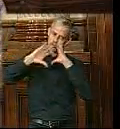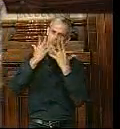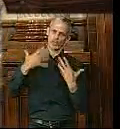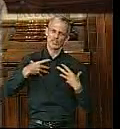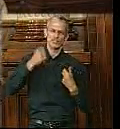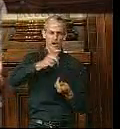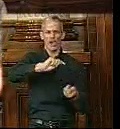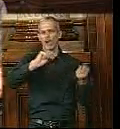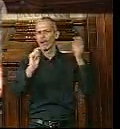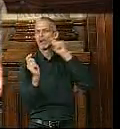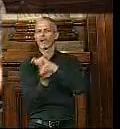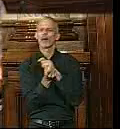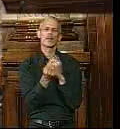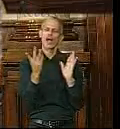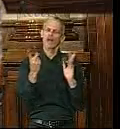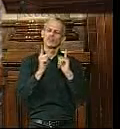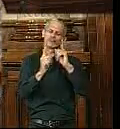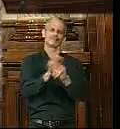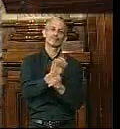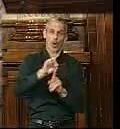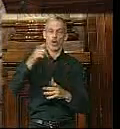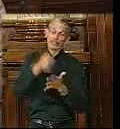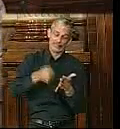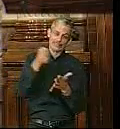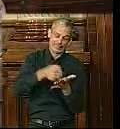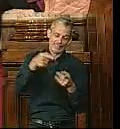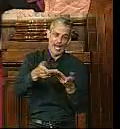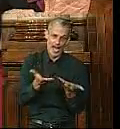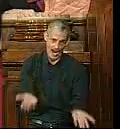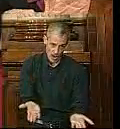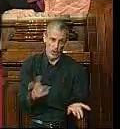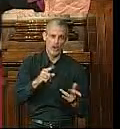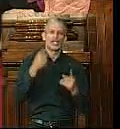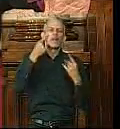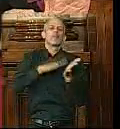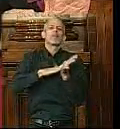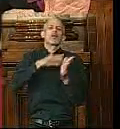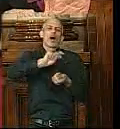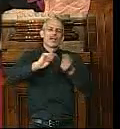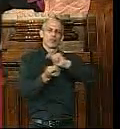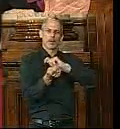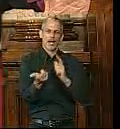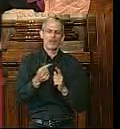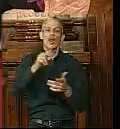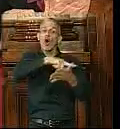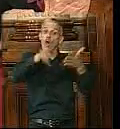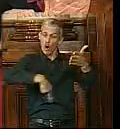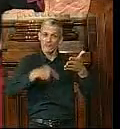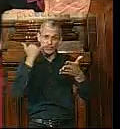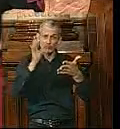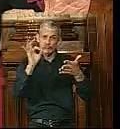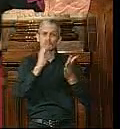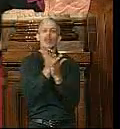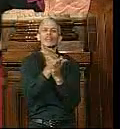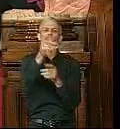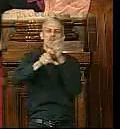cambiado. Está cambiando, bueno, está debatiéndose. Sí, por supuesto que sí, porque digamos con la Convención Internacional por los